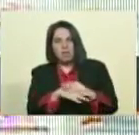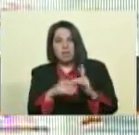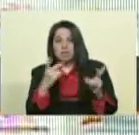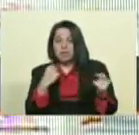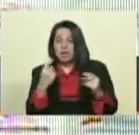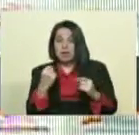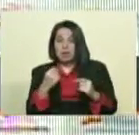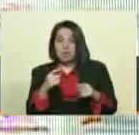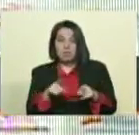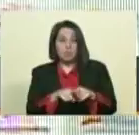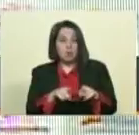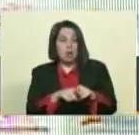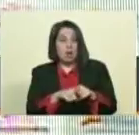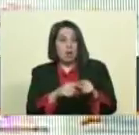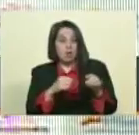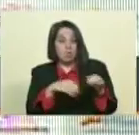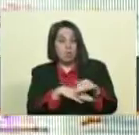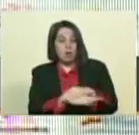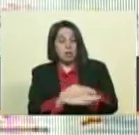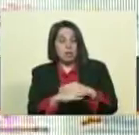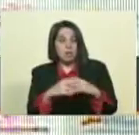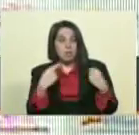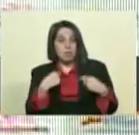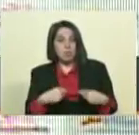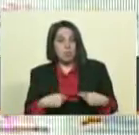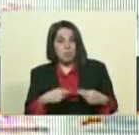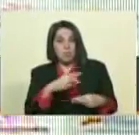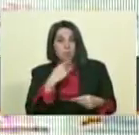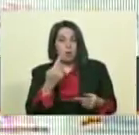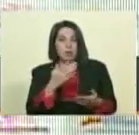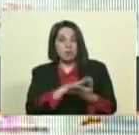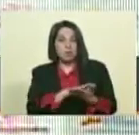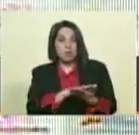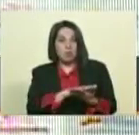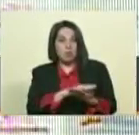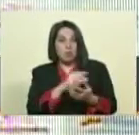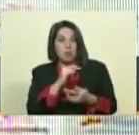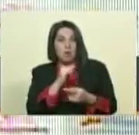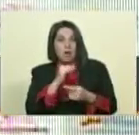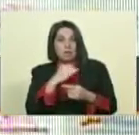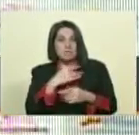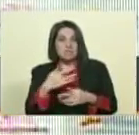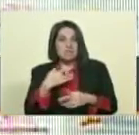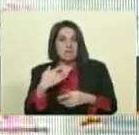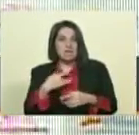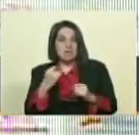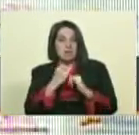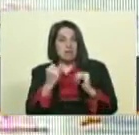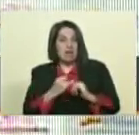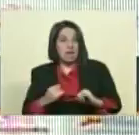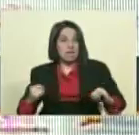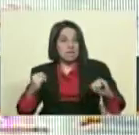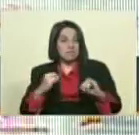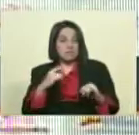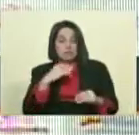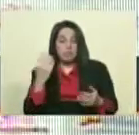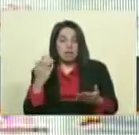muertos. Y se sienten desde temprana edad felices de matar.